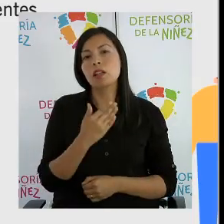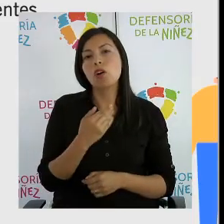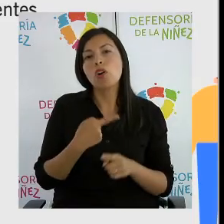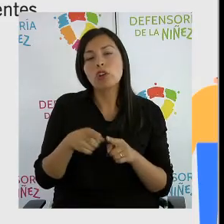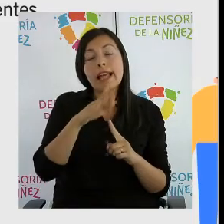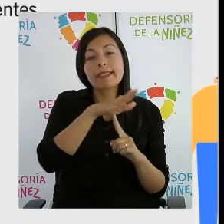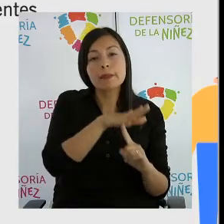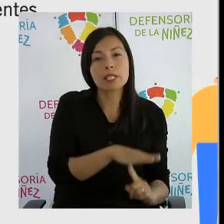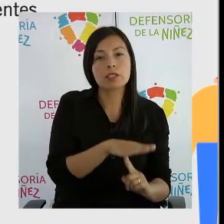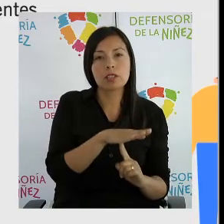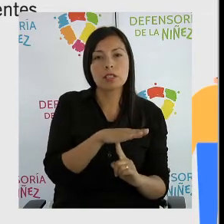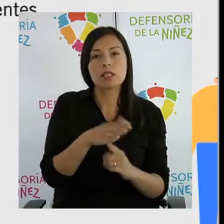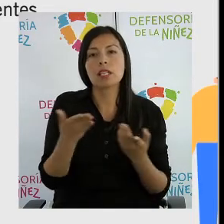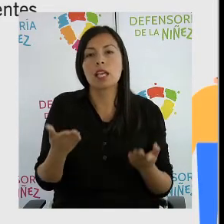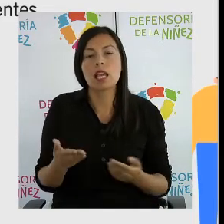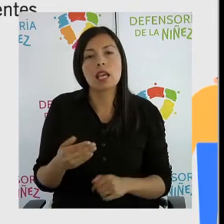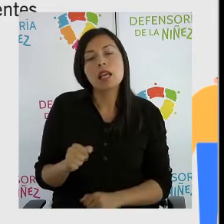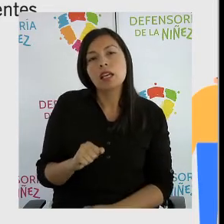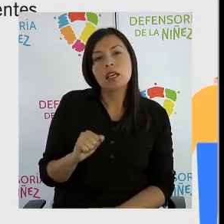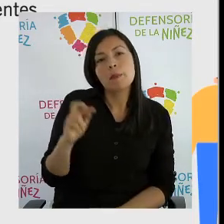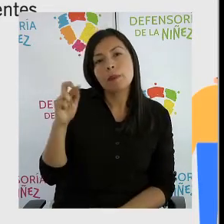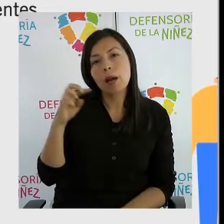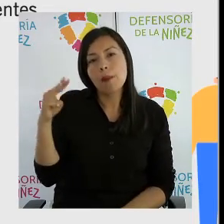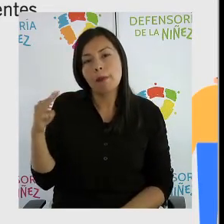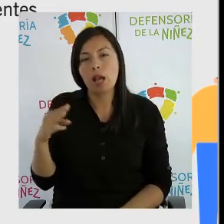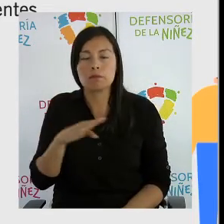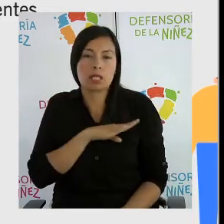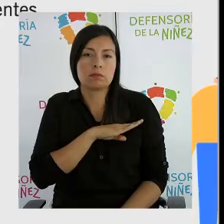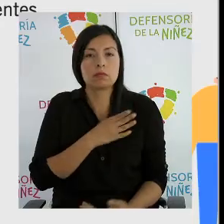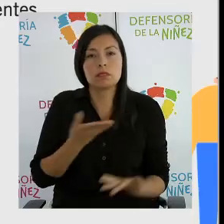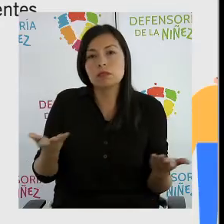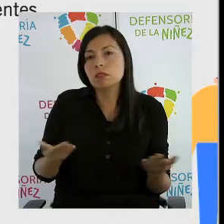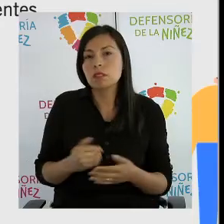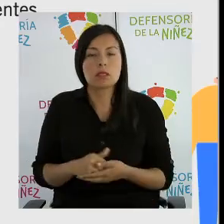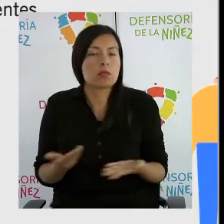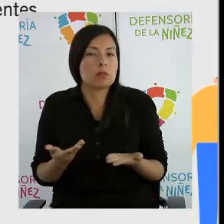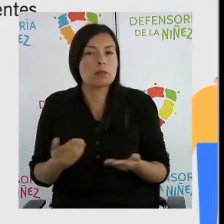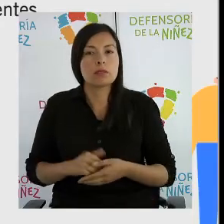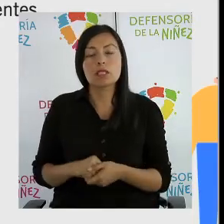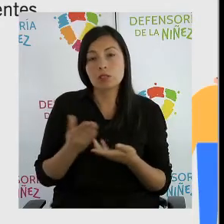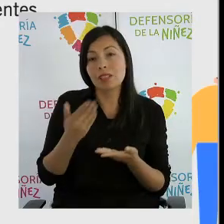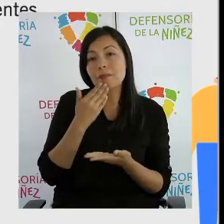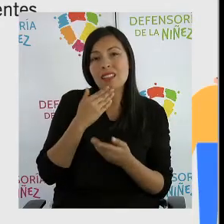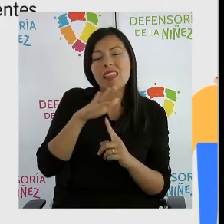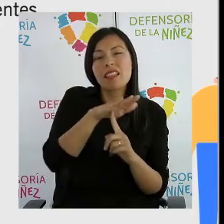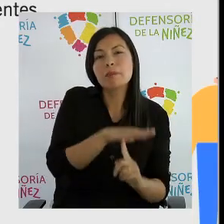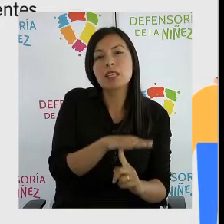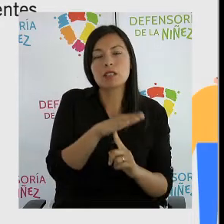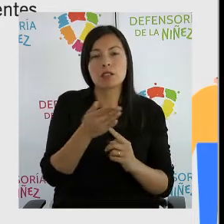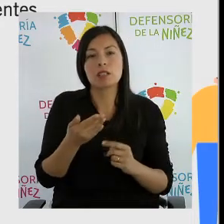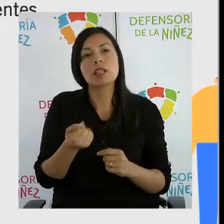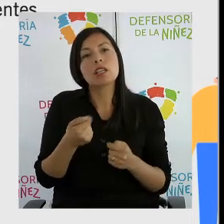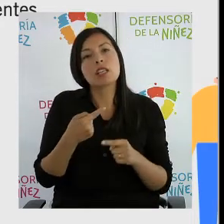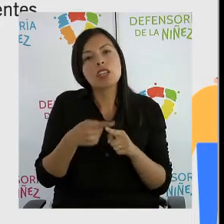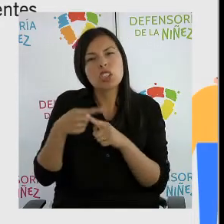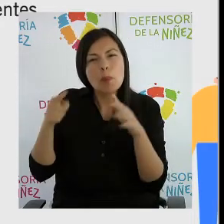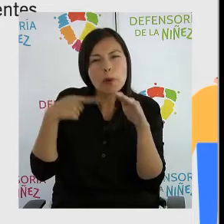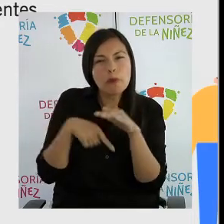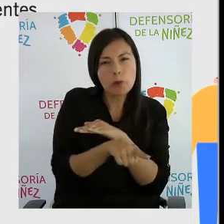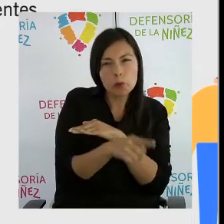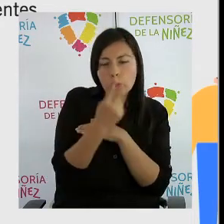que sufren los hijos de parejas homoparentales y adicionalmente la discriminación profunda y arraigada que desafortunadamente